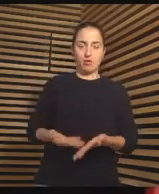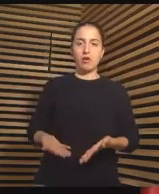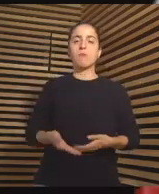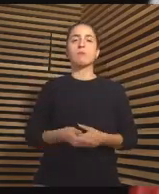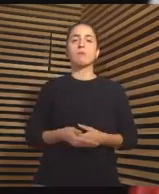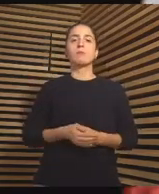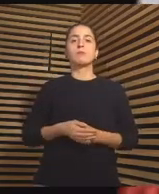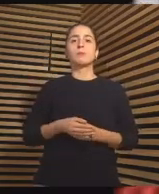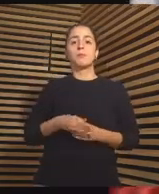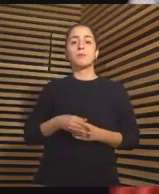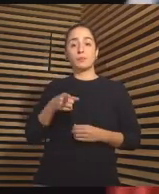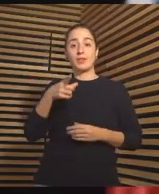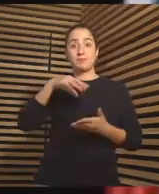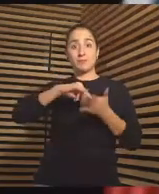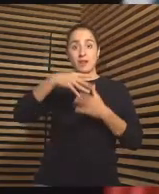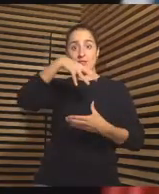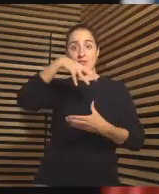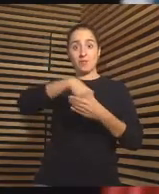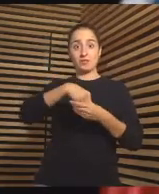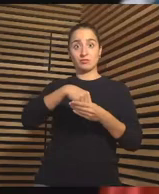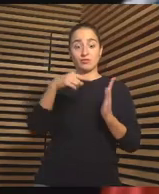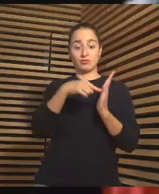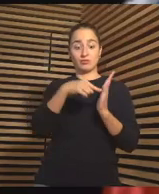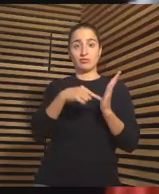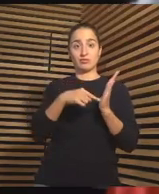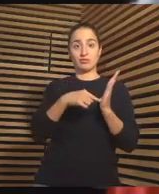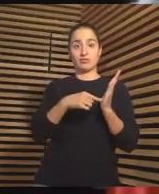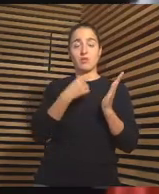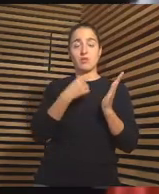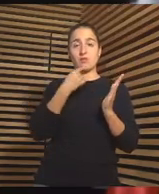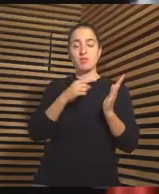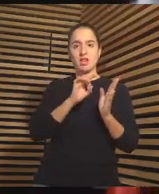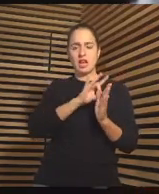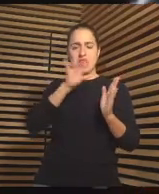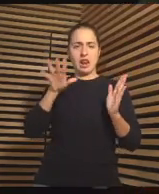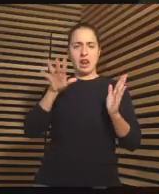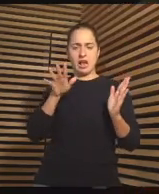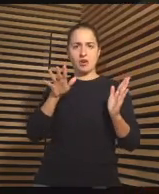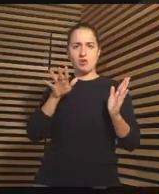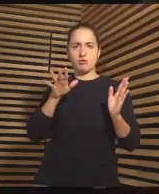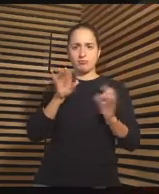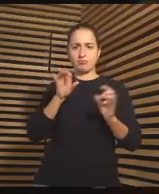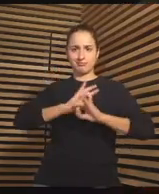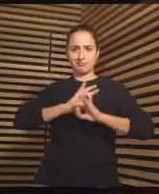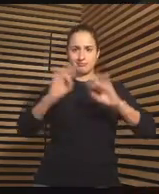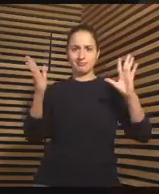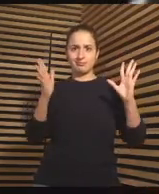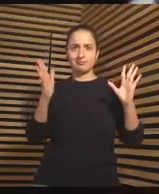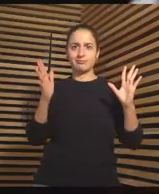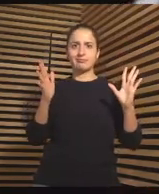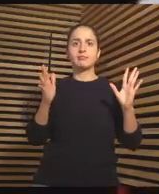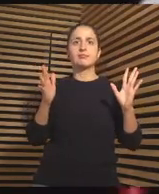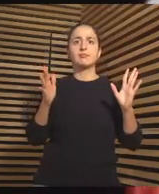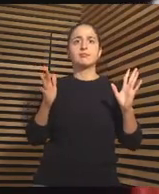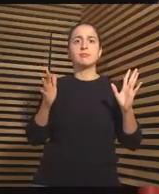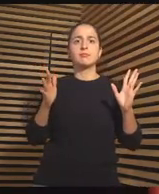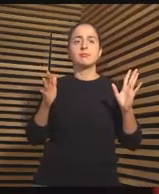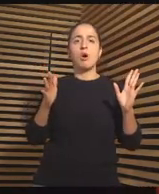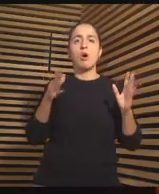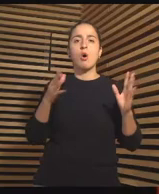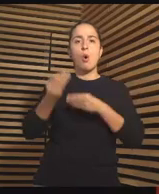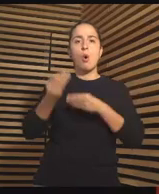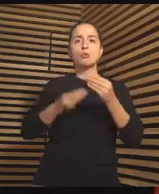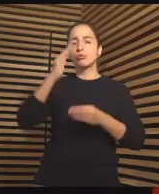En ese plan se dice con una claridad muy, o sea, una claridad absoluta, que el uso